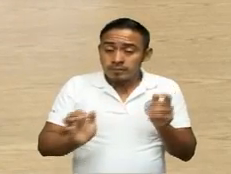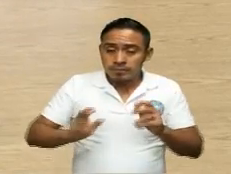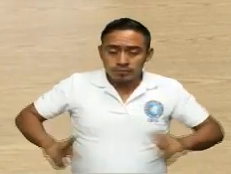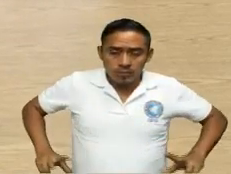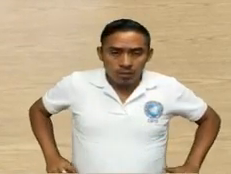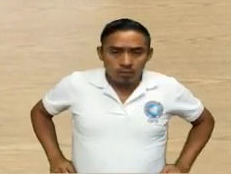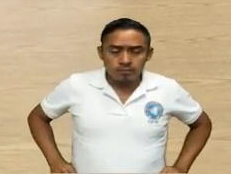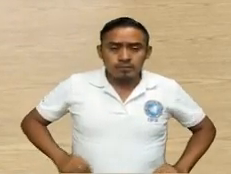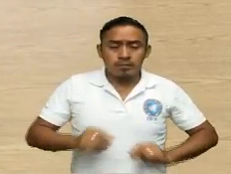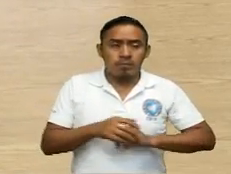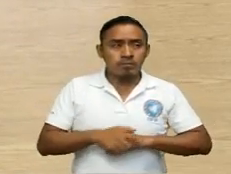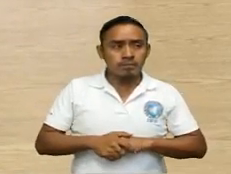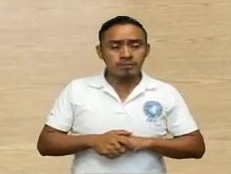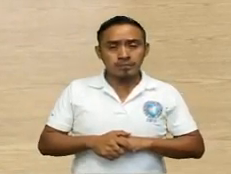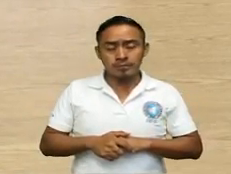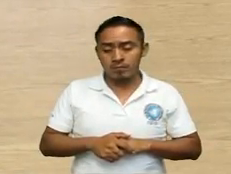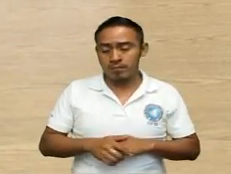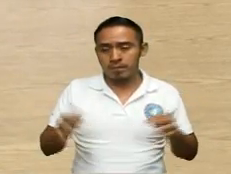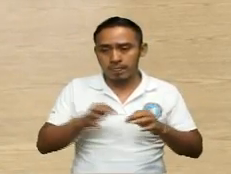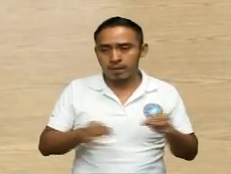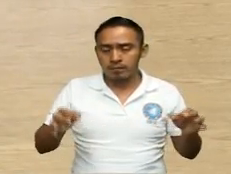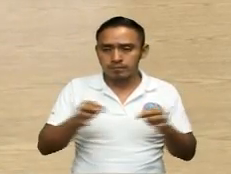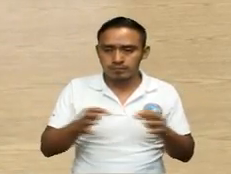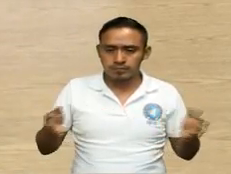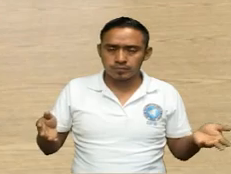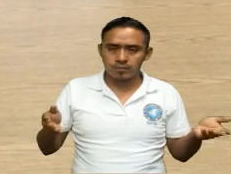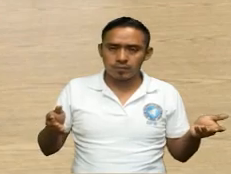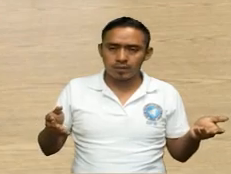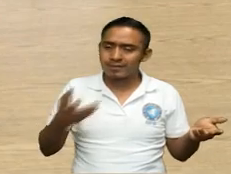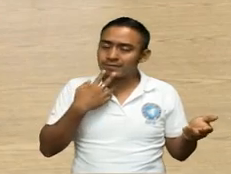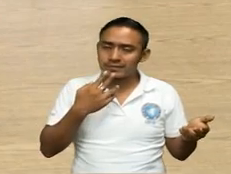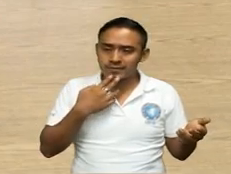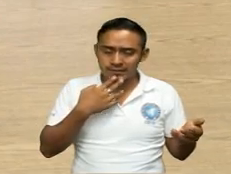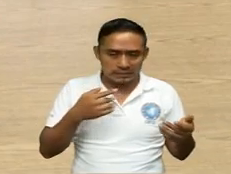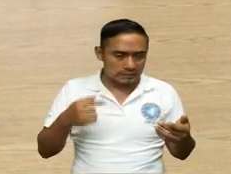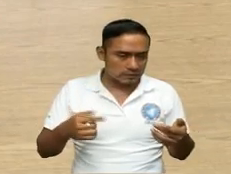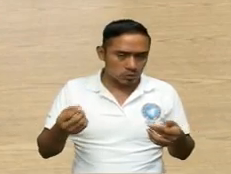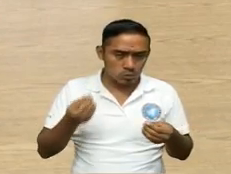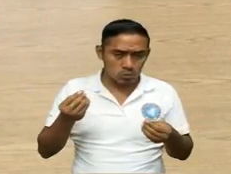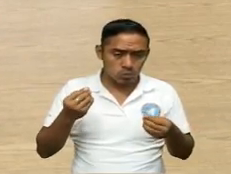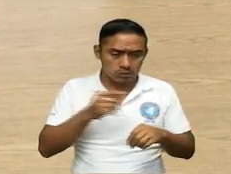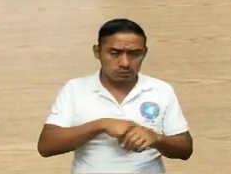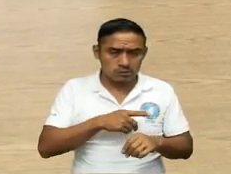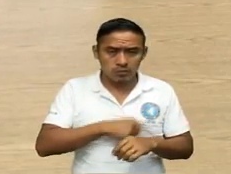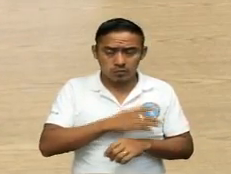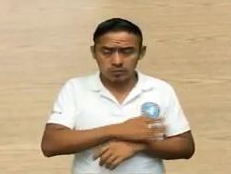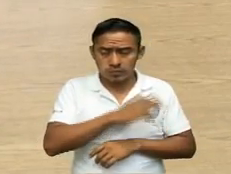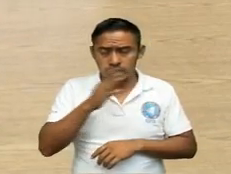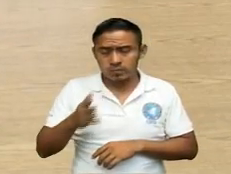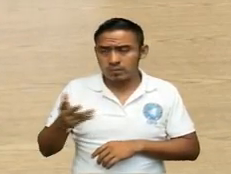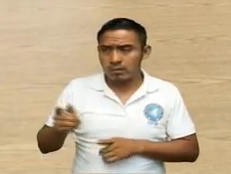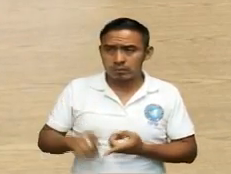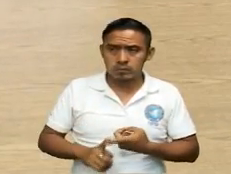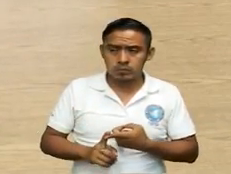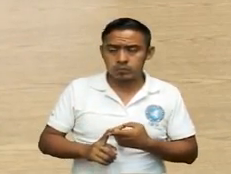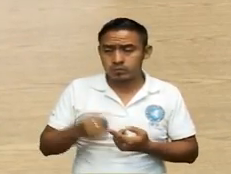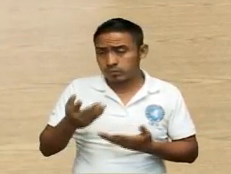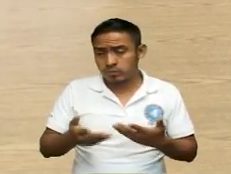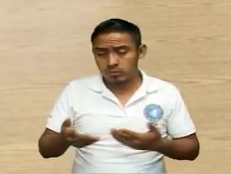pañal, doctor, lo ideal sería no usarlo mucho, usarlo en el tiempo necesario, pues, por ejemplo, cuando van a